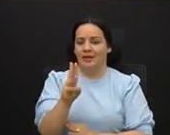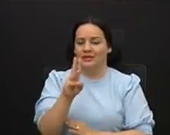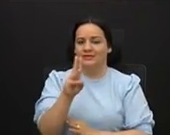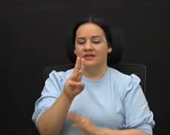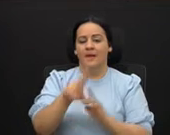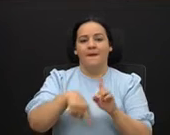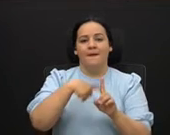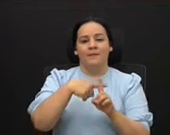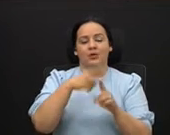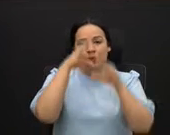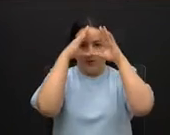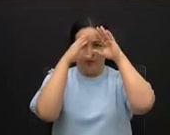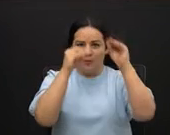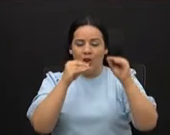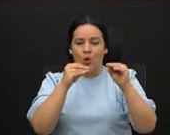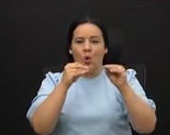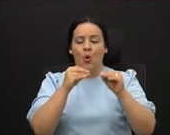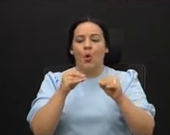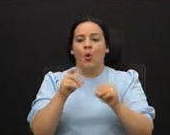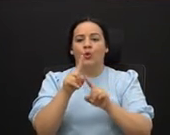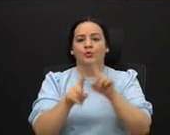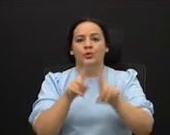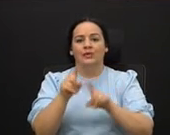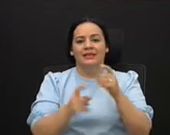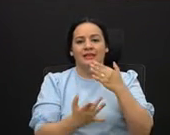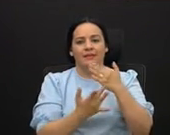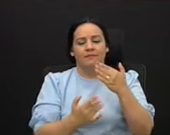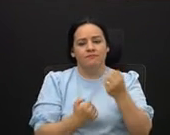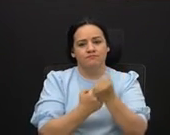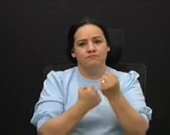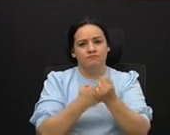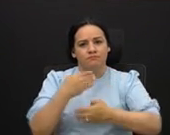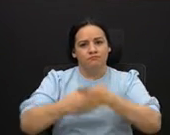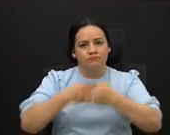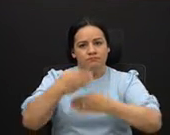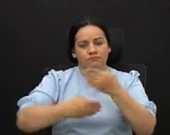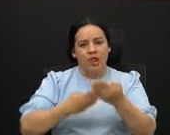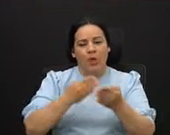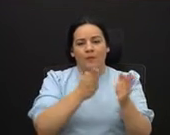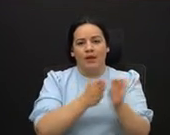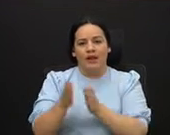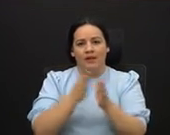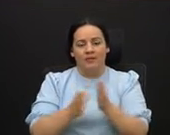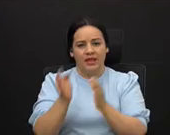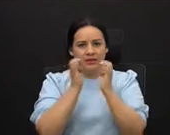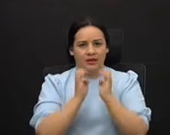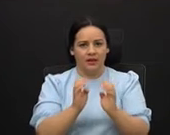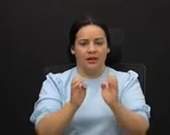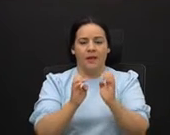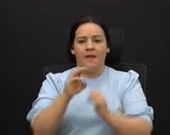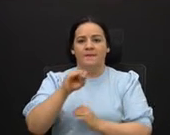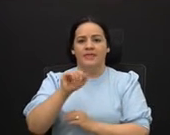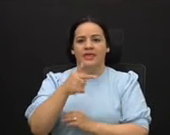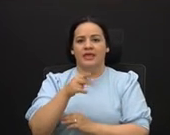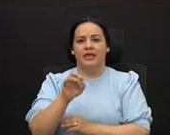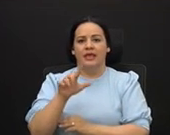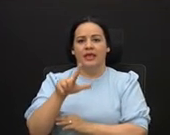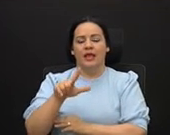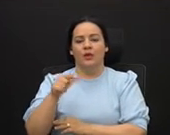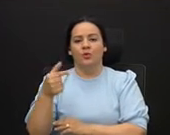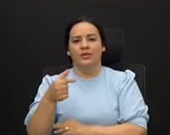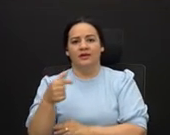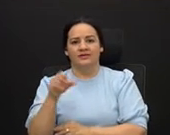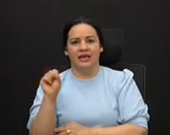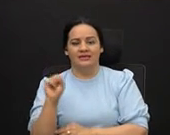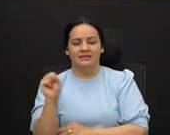un informe de la Consultoría Técnica para apoyar el proceso de planificación estratégica, Miguel Gutiérrez Saxe y